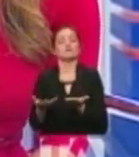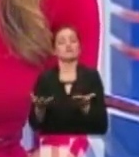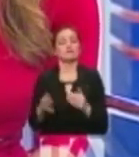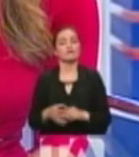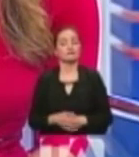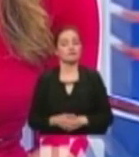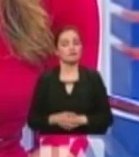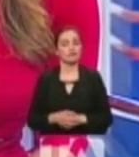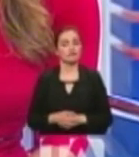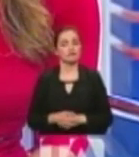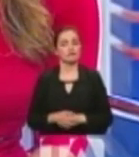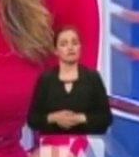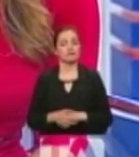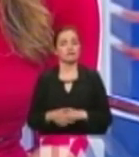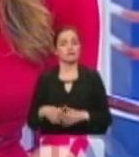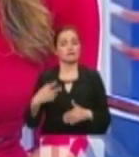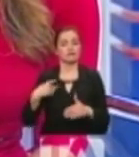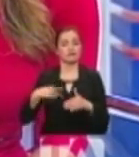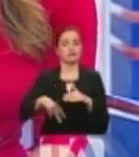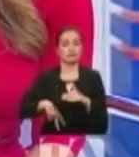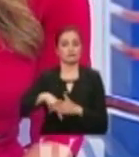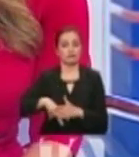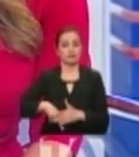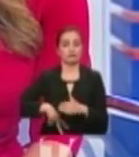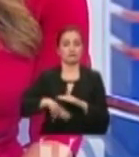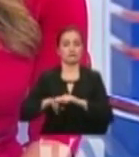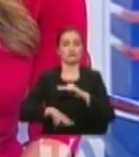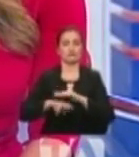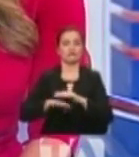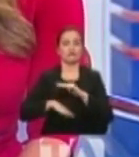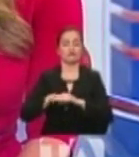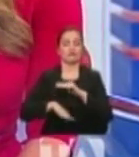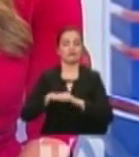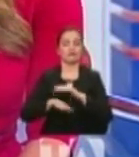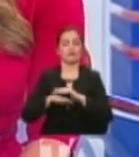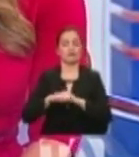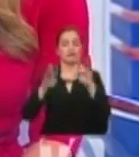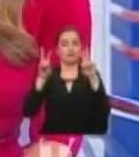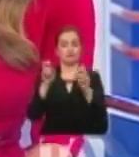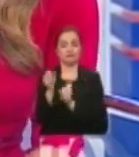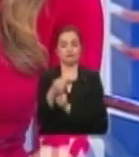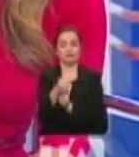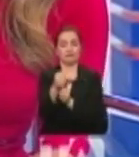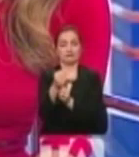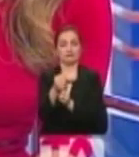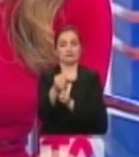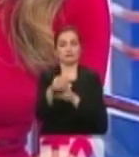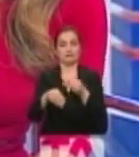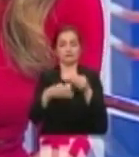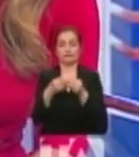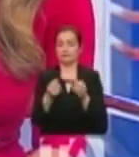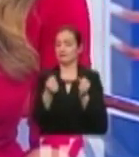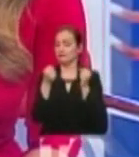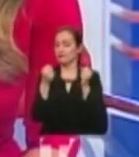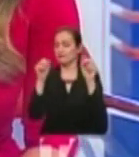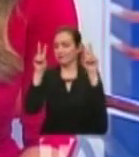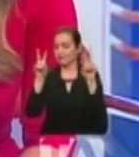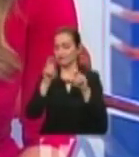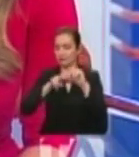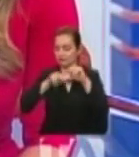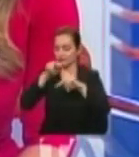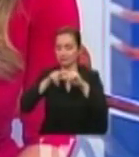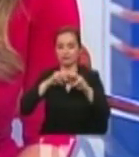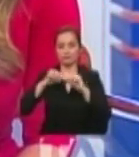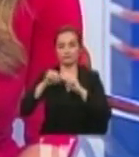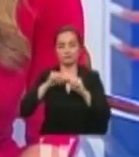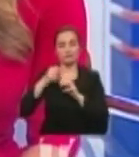tan limitado en, por el tema del metro, ¿no? Hay una fuerte inversión en el tema de la construcción